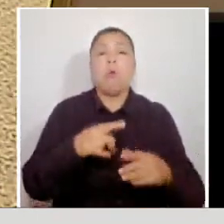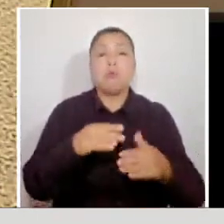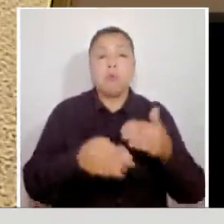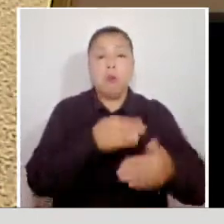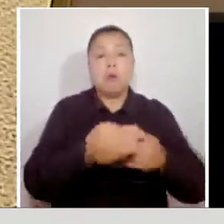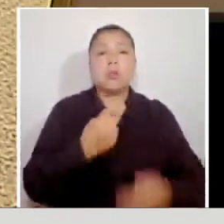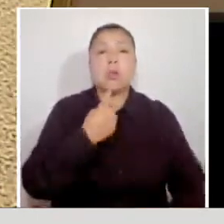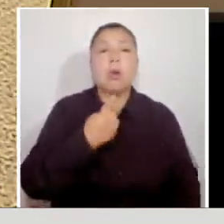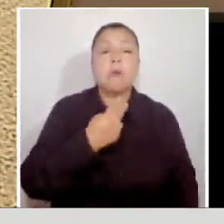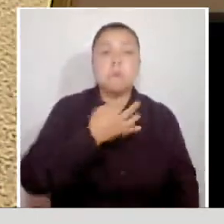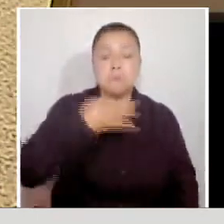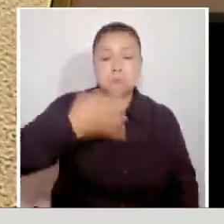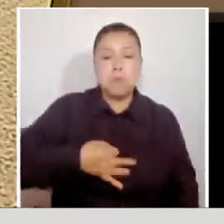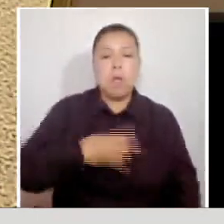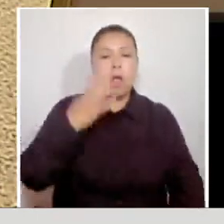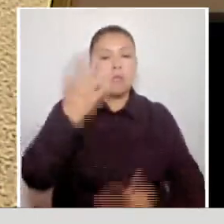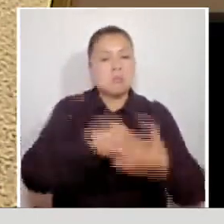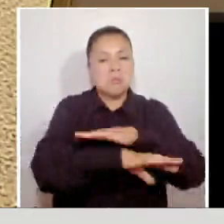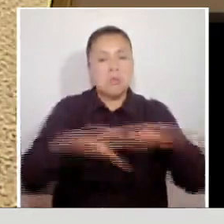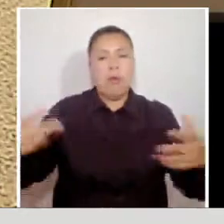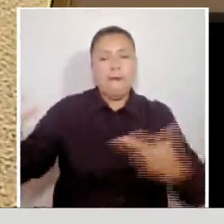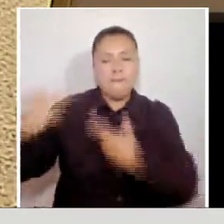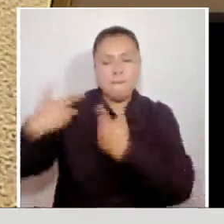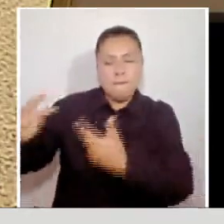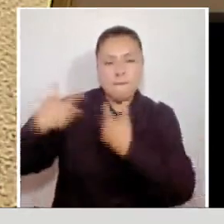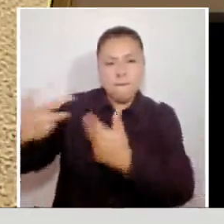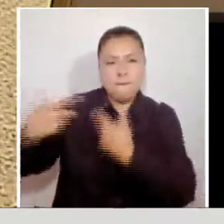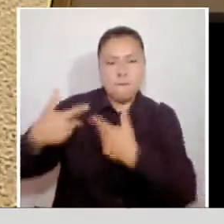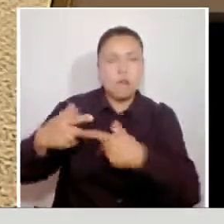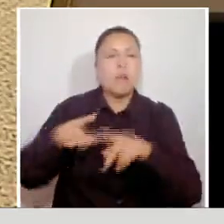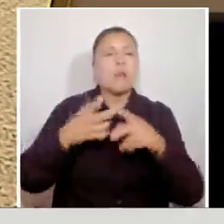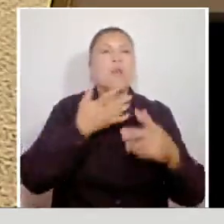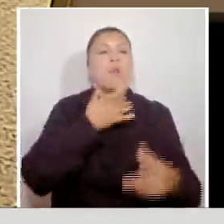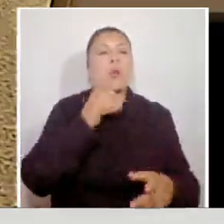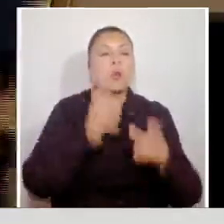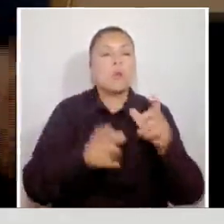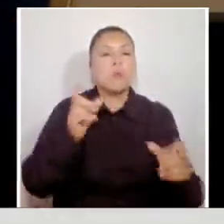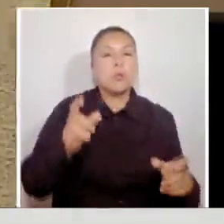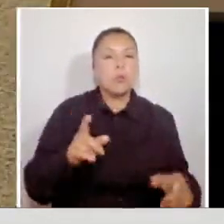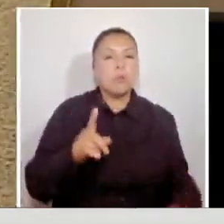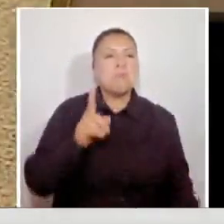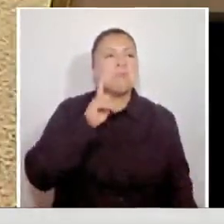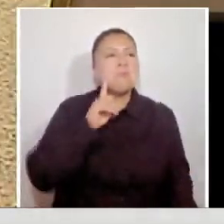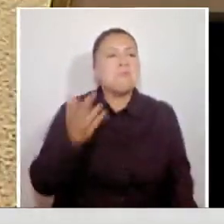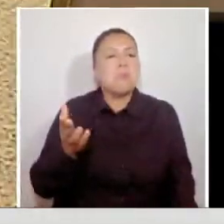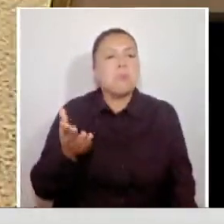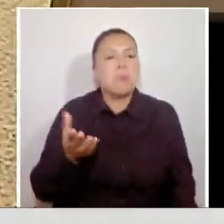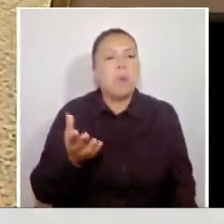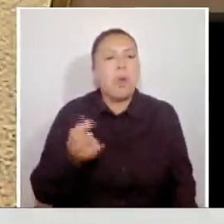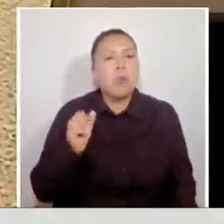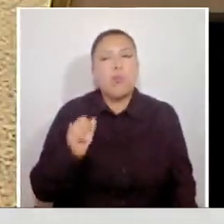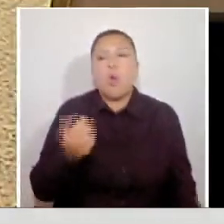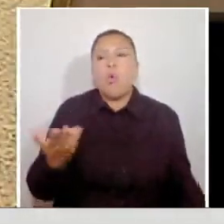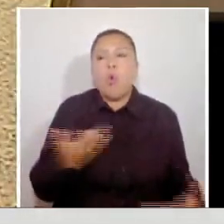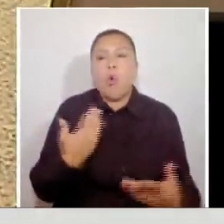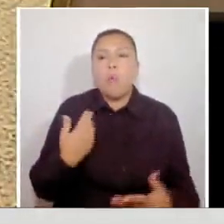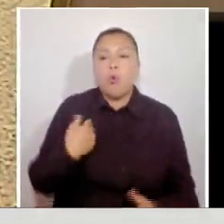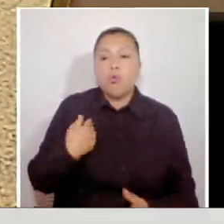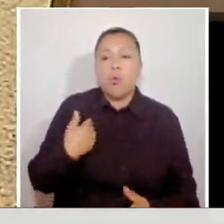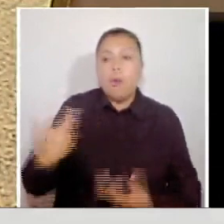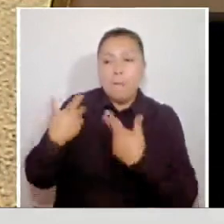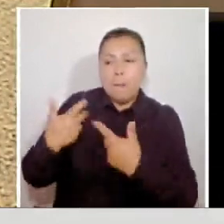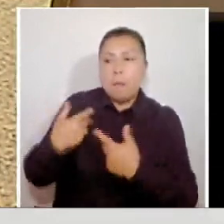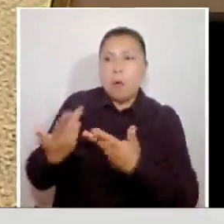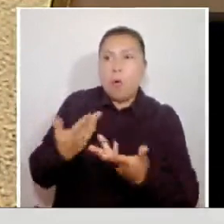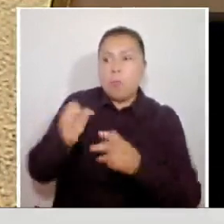el bullying se termina el bullying porque el bulling es para aquellos que no tienen ninguna posibilidad de defenderse una vez que tiene